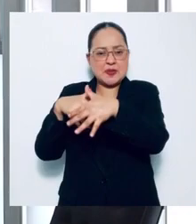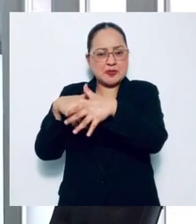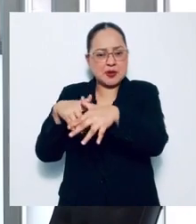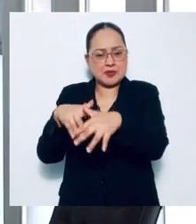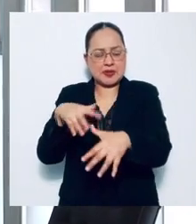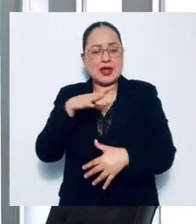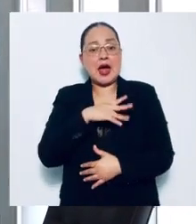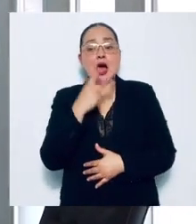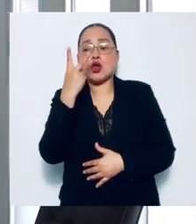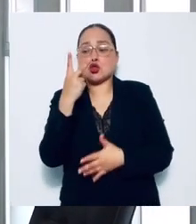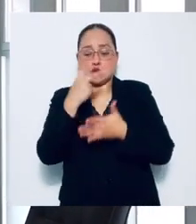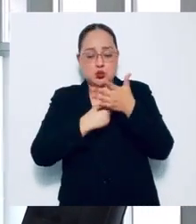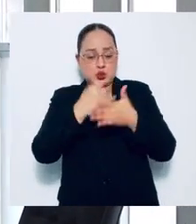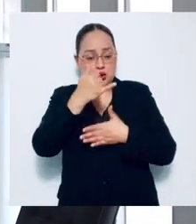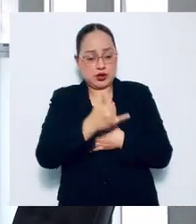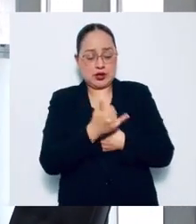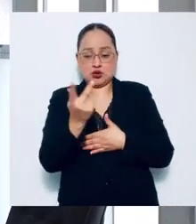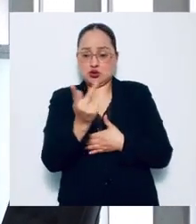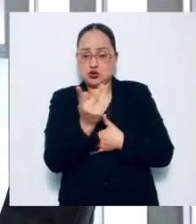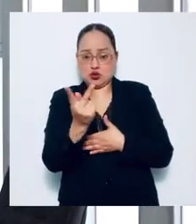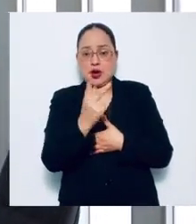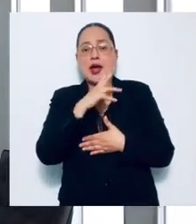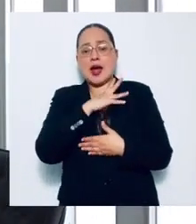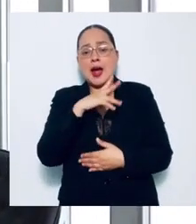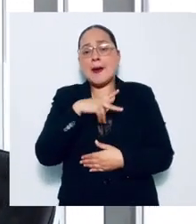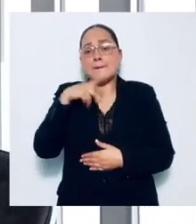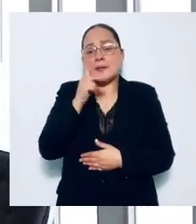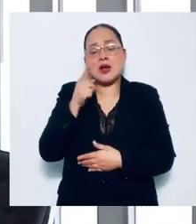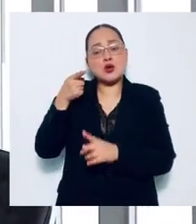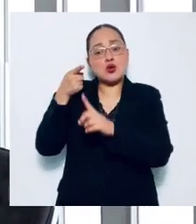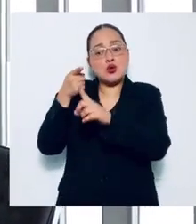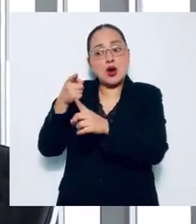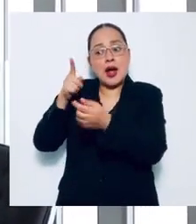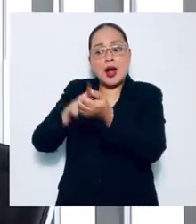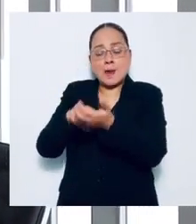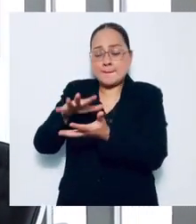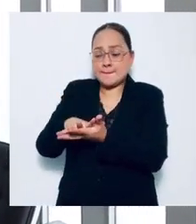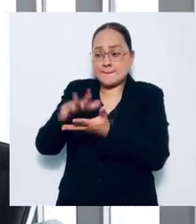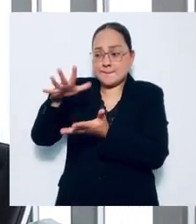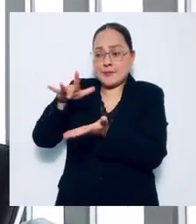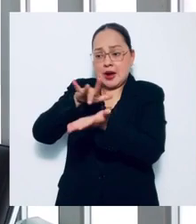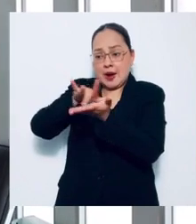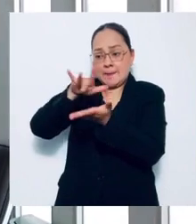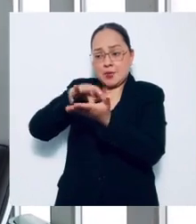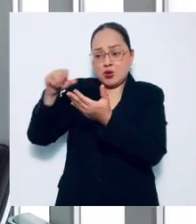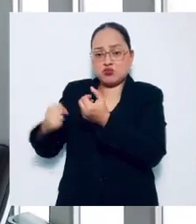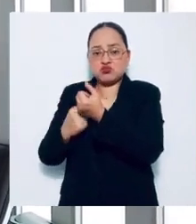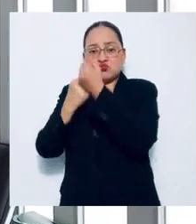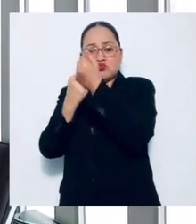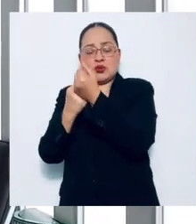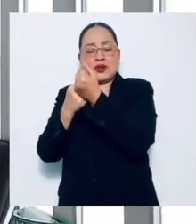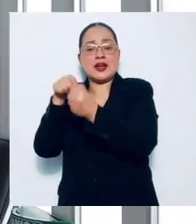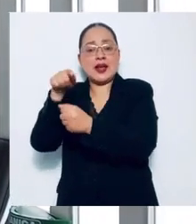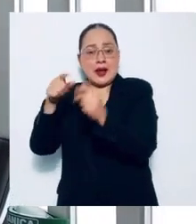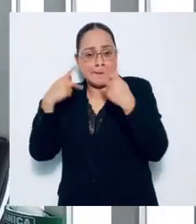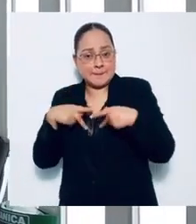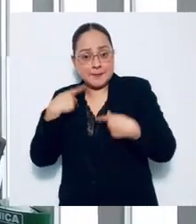Sí, hay 2 proyectos, pero un proyecto tiene un respaldo mayoritario del pueblo